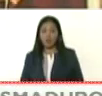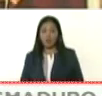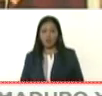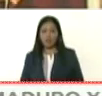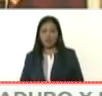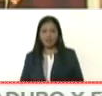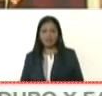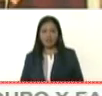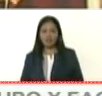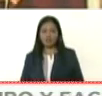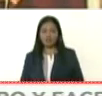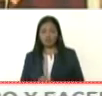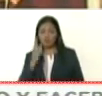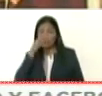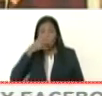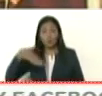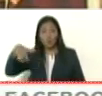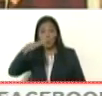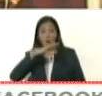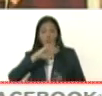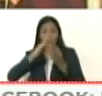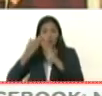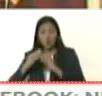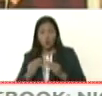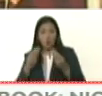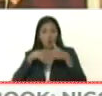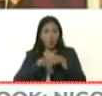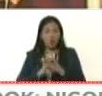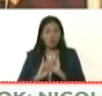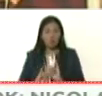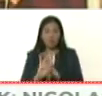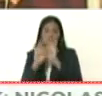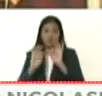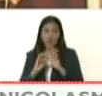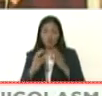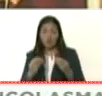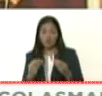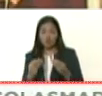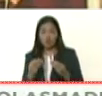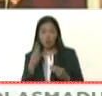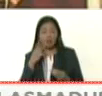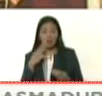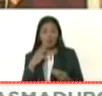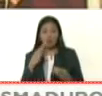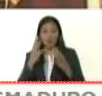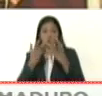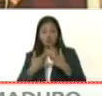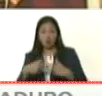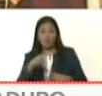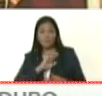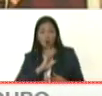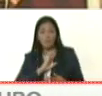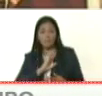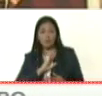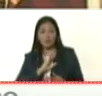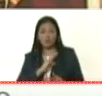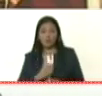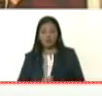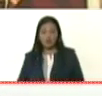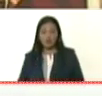CLAP. El pueblo organizado integra sus organizaciones, integra su poder para producir, para